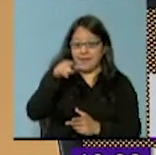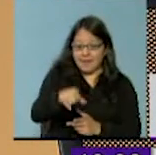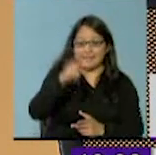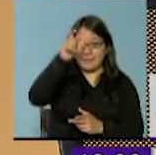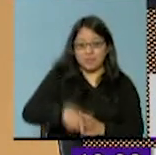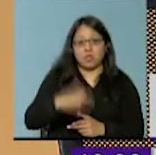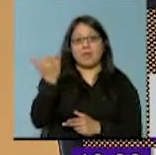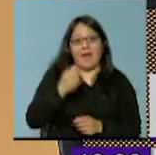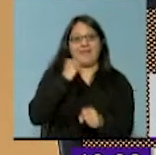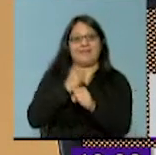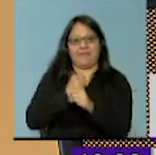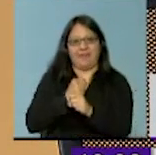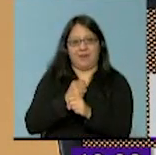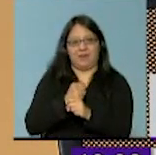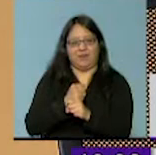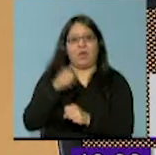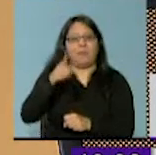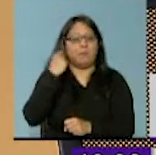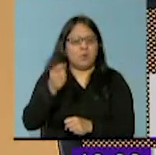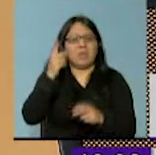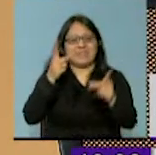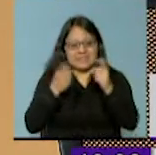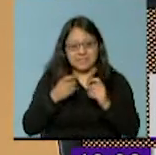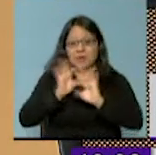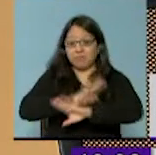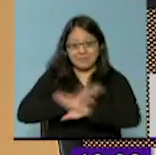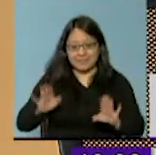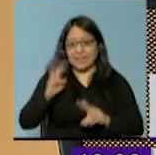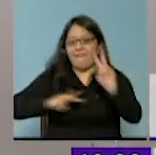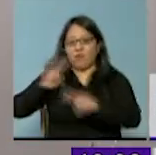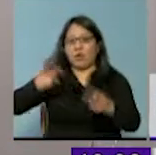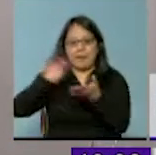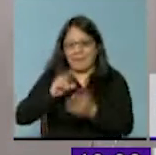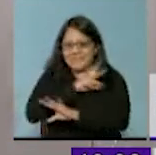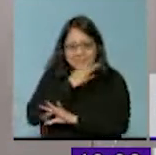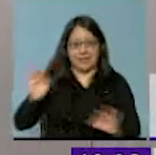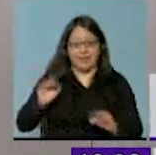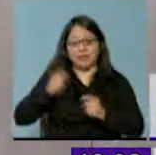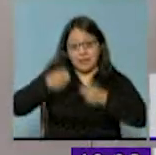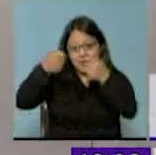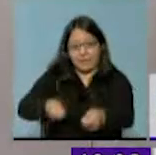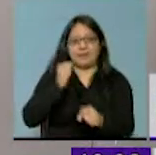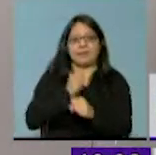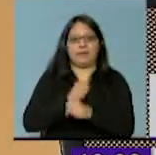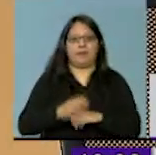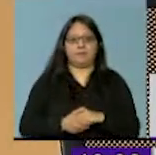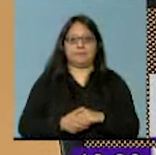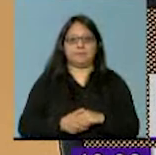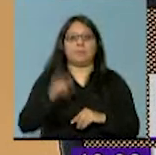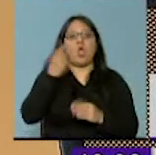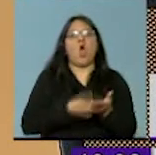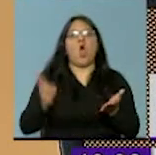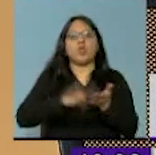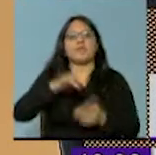miembro de la familia que buscaba trabajo porque necesitaba, lo consiguió. ¿Cuándo va a ser la repetición del programa para la gente que no lo pudo ver? Repetición de